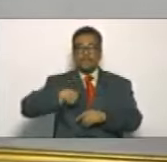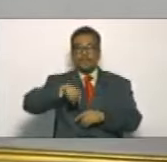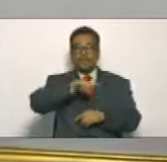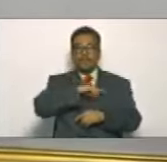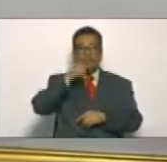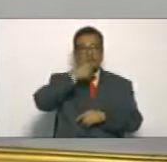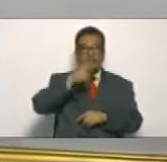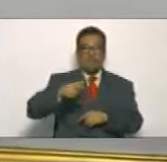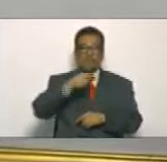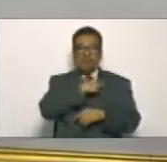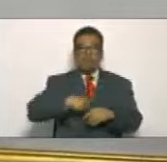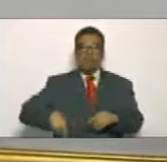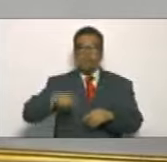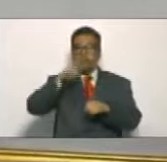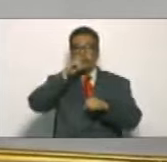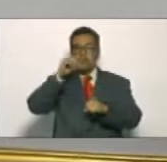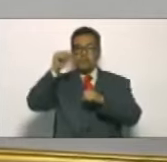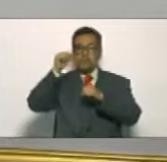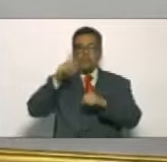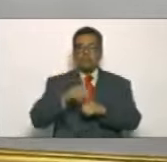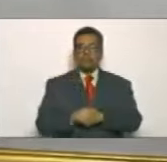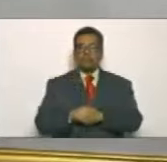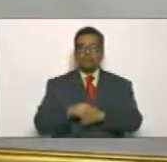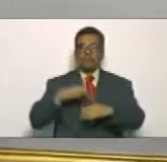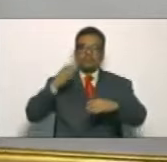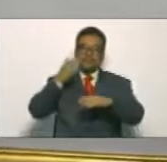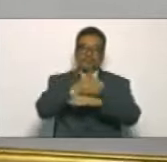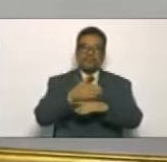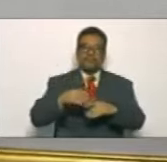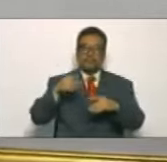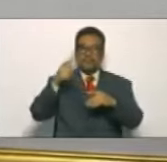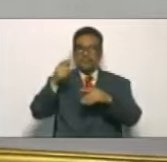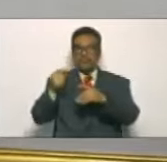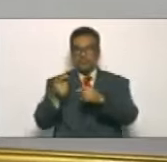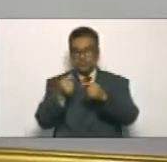pueblo, del presidente Nicolás Maduro. El ataque a la moneda,